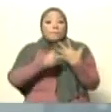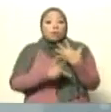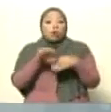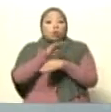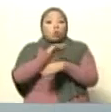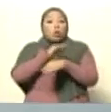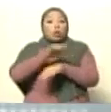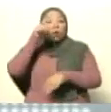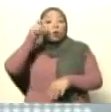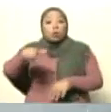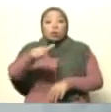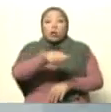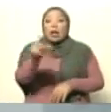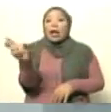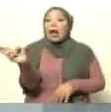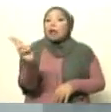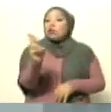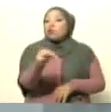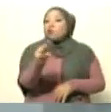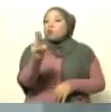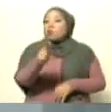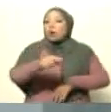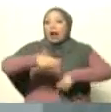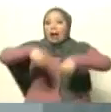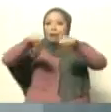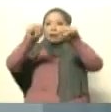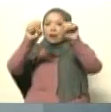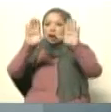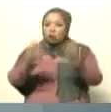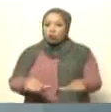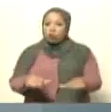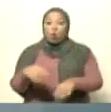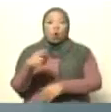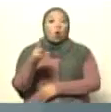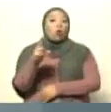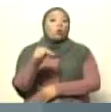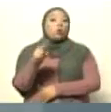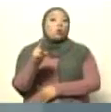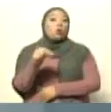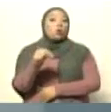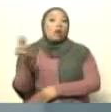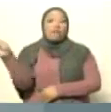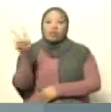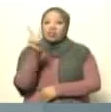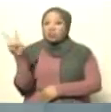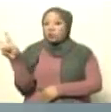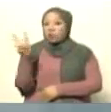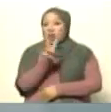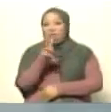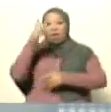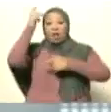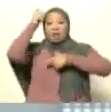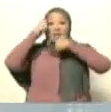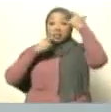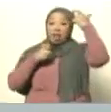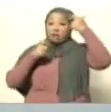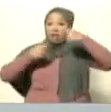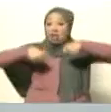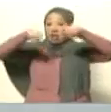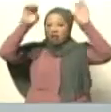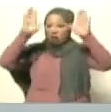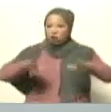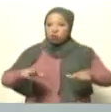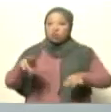secuestrado. Nunca renunció el comandante Chávez, nunca. Nunca renunció. No estaba previsto, ni destituyó el gabinete, ni